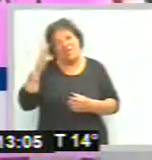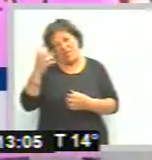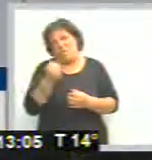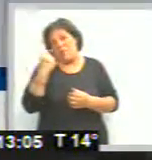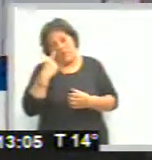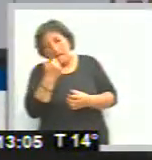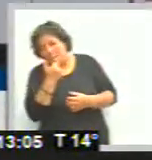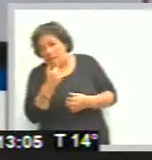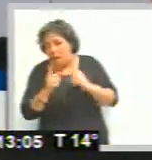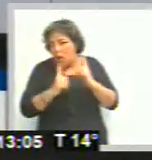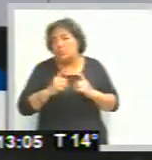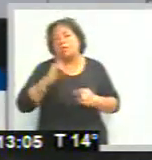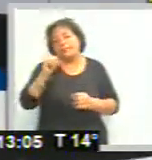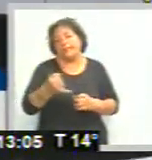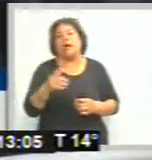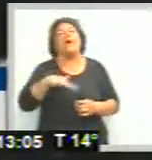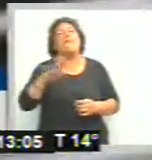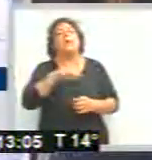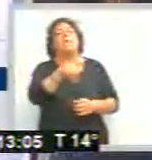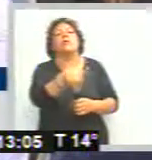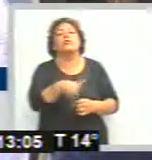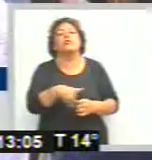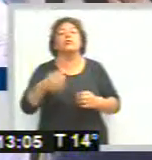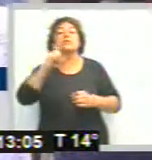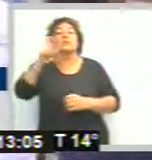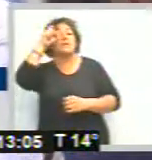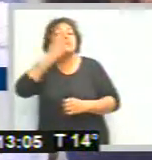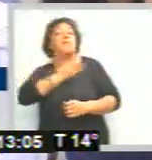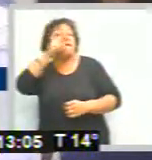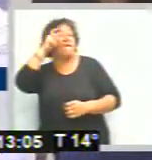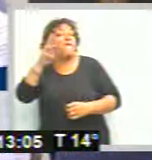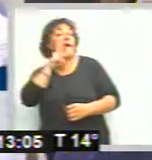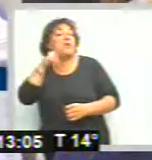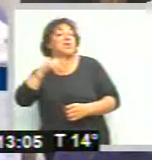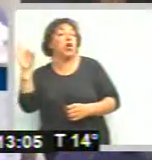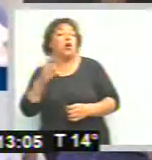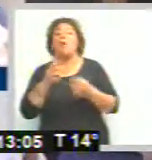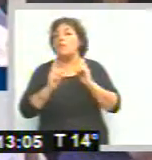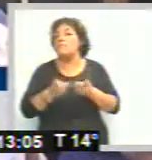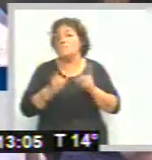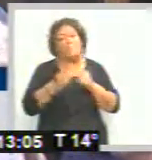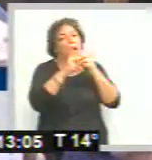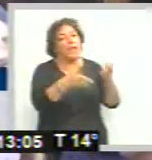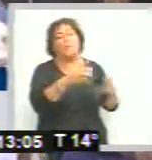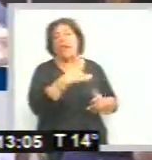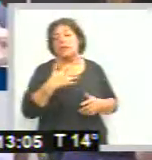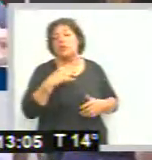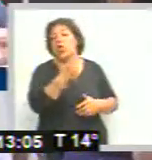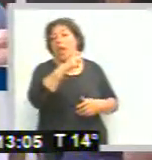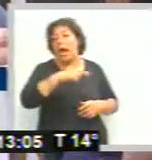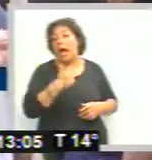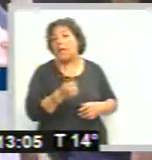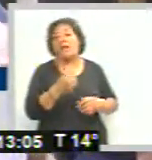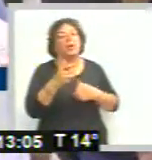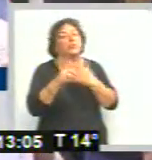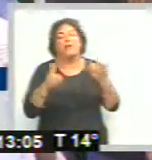Sí, se aprovecha. ¿En qué barrio vivís? En Ceferino. Bueno, lo que mismo que le planteaba Ana, ¿no? No se ha tenido quizás muy